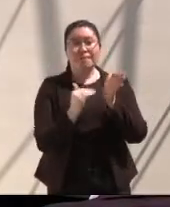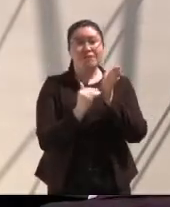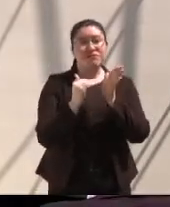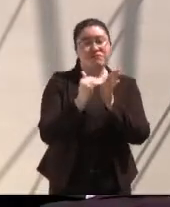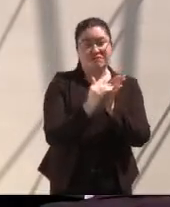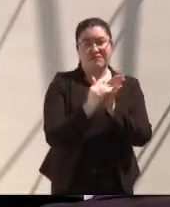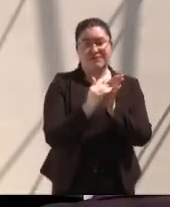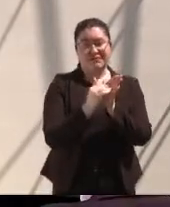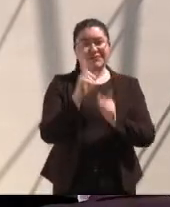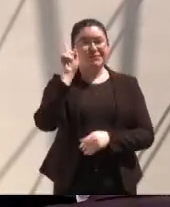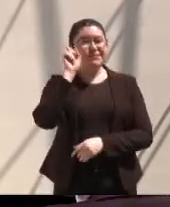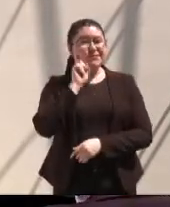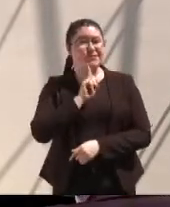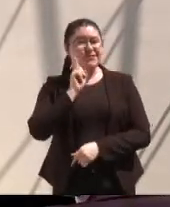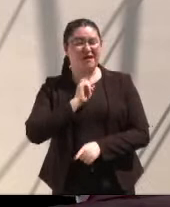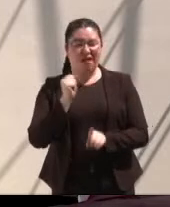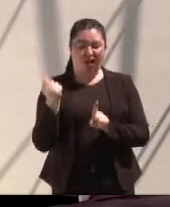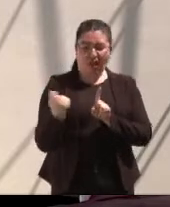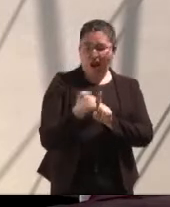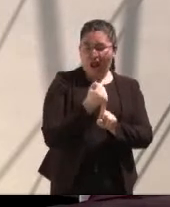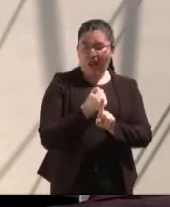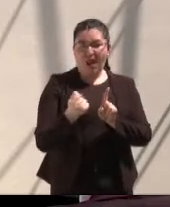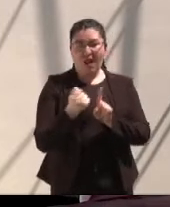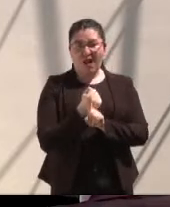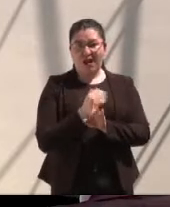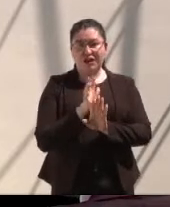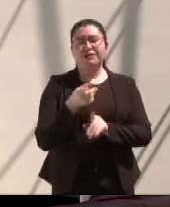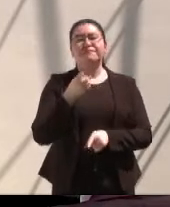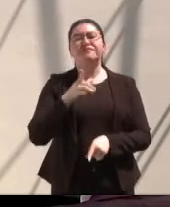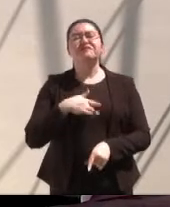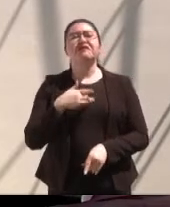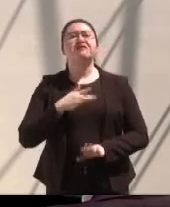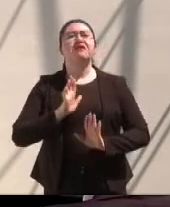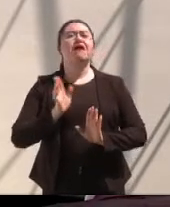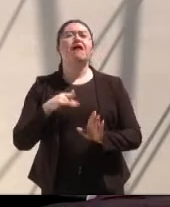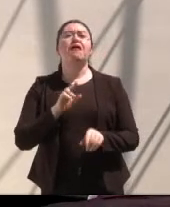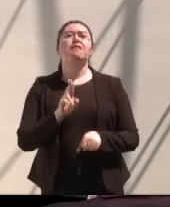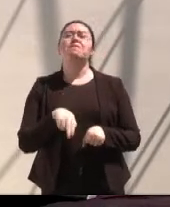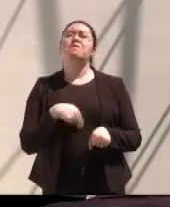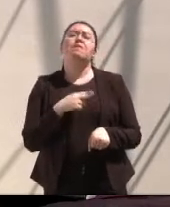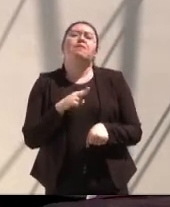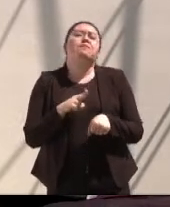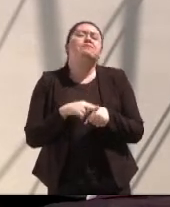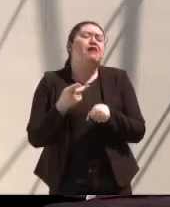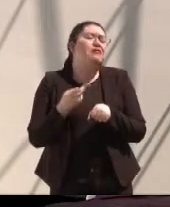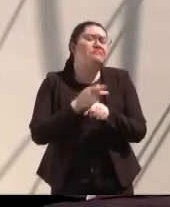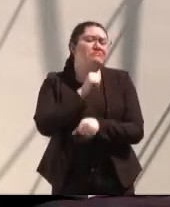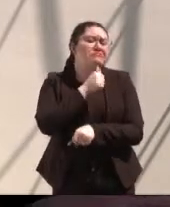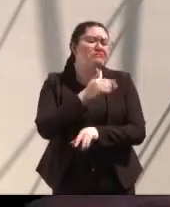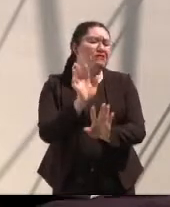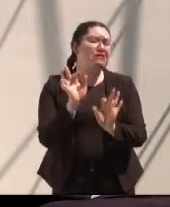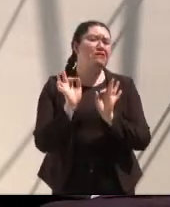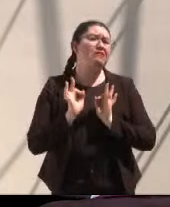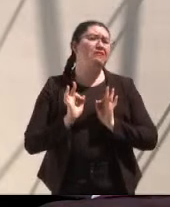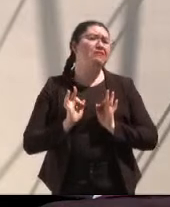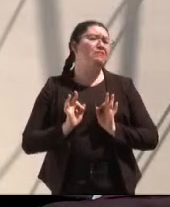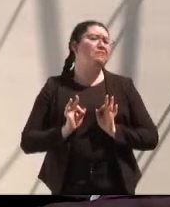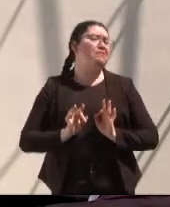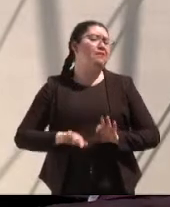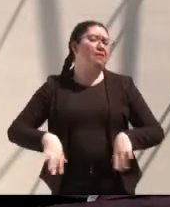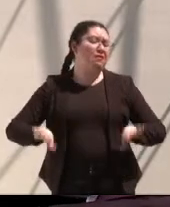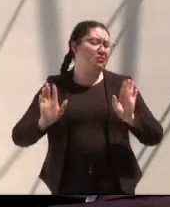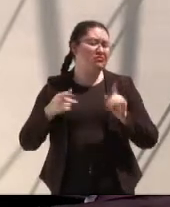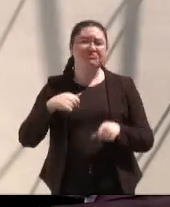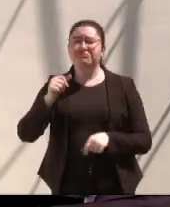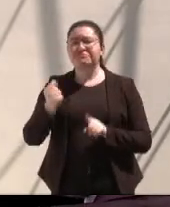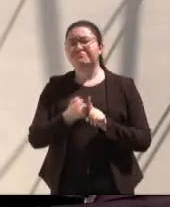vivieron violencia de pareja suponen que es normal, suponen que no pasa nada, suponen que es irrelevante que las